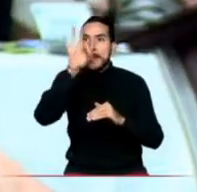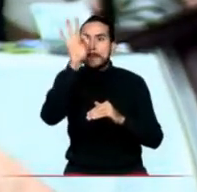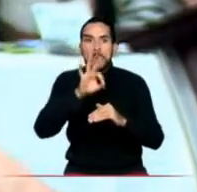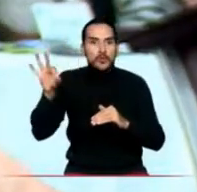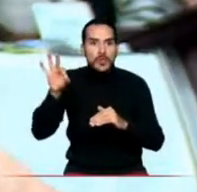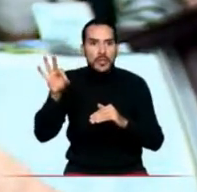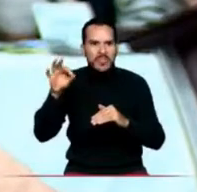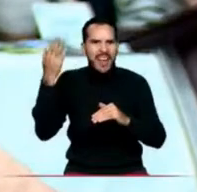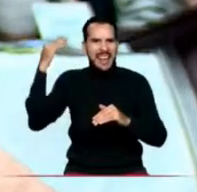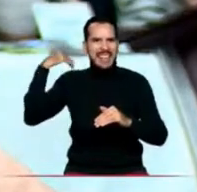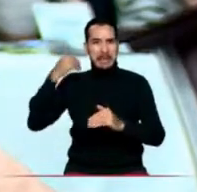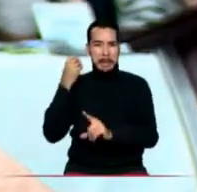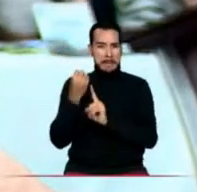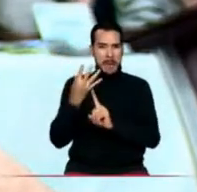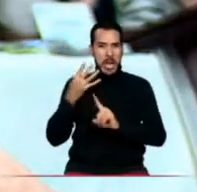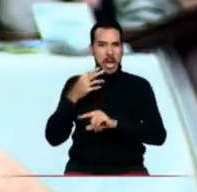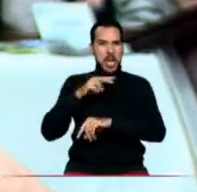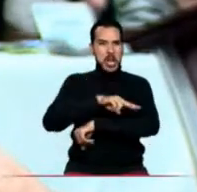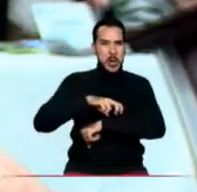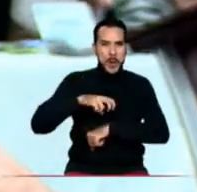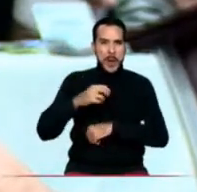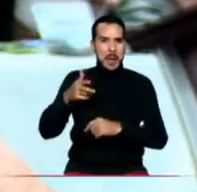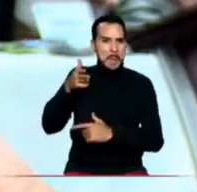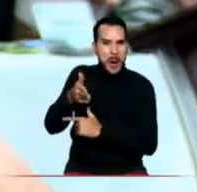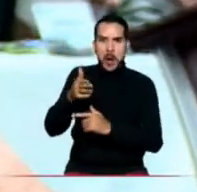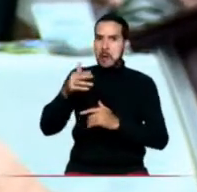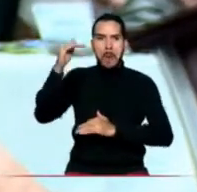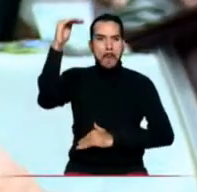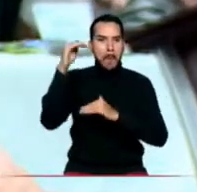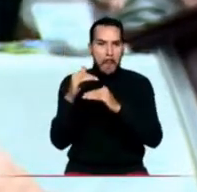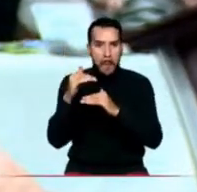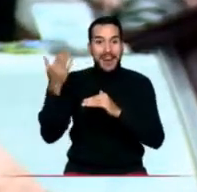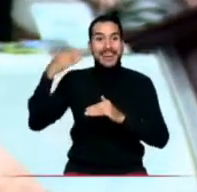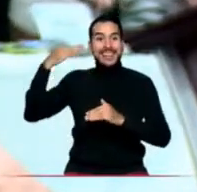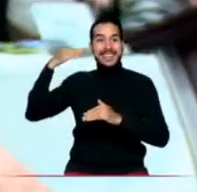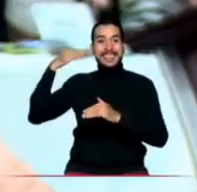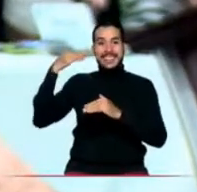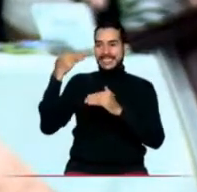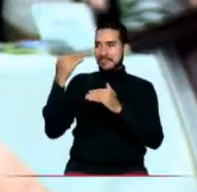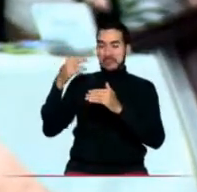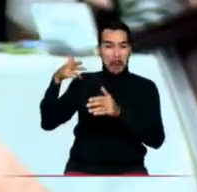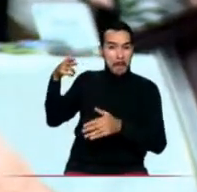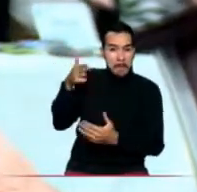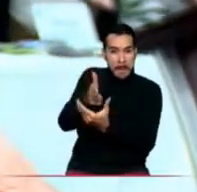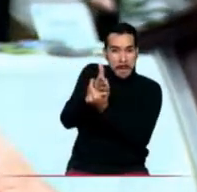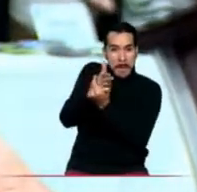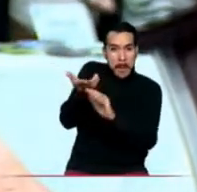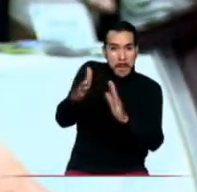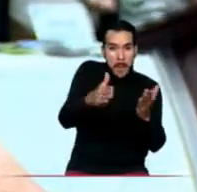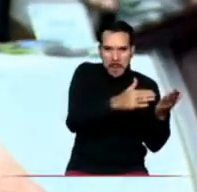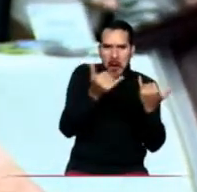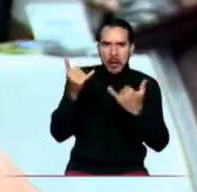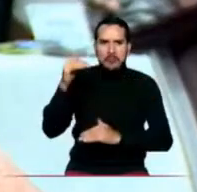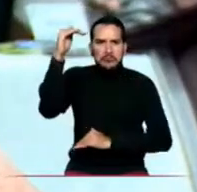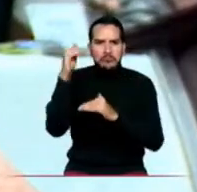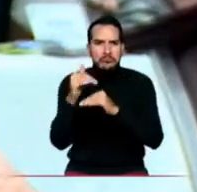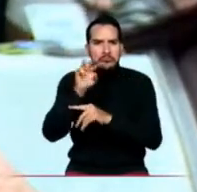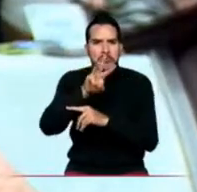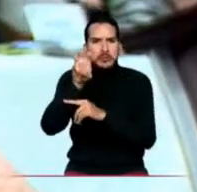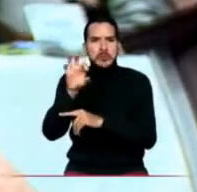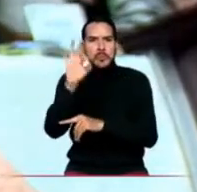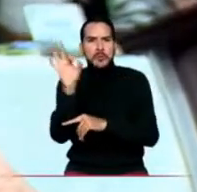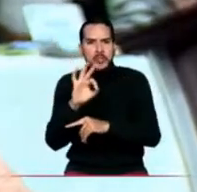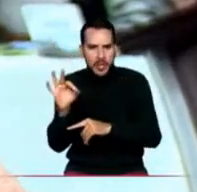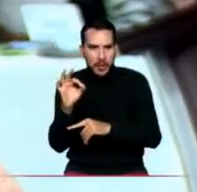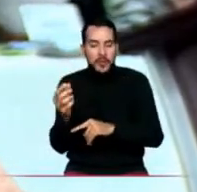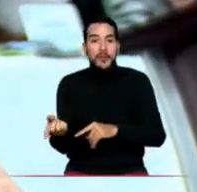impacto. Destacar 8 casos menos de homicidios que equivalen al 38% y lesiones personales que venían en alza, tuvimos una reducción